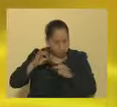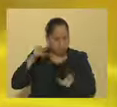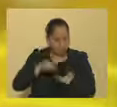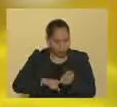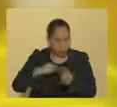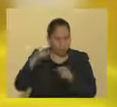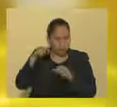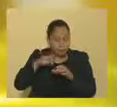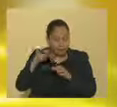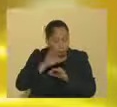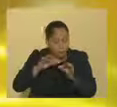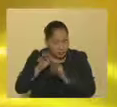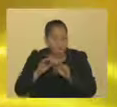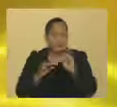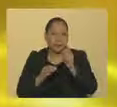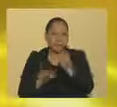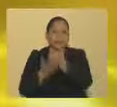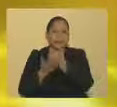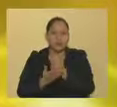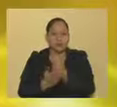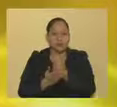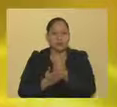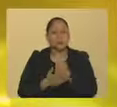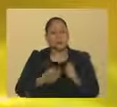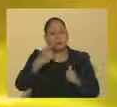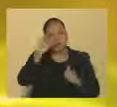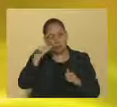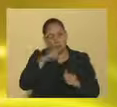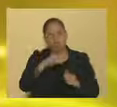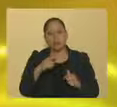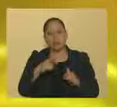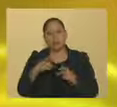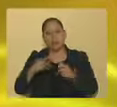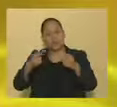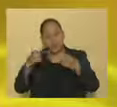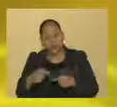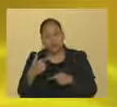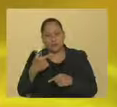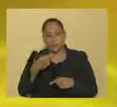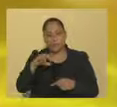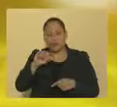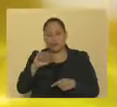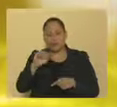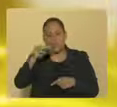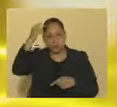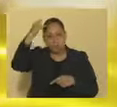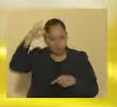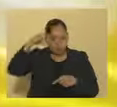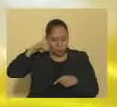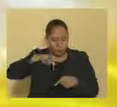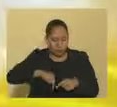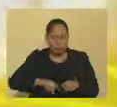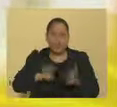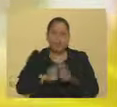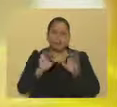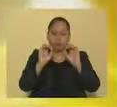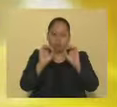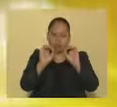hormonas que nos ayudan a estimular las gónadas, que son los ovarios y los